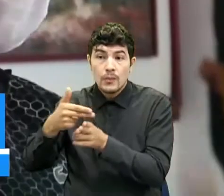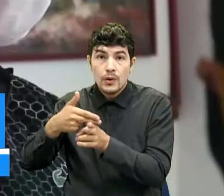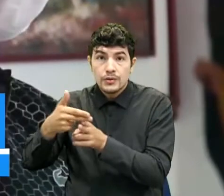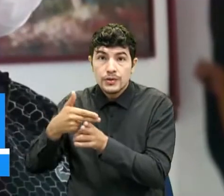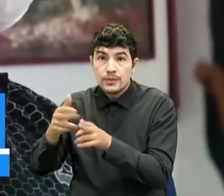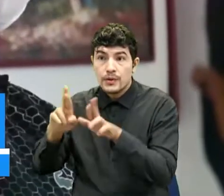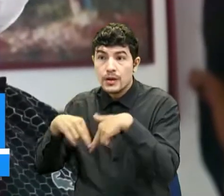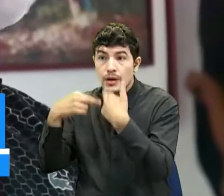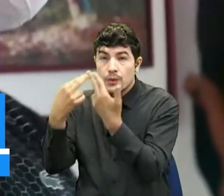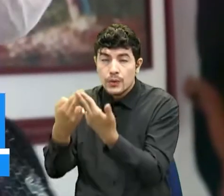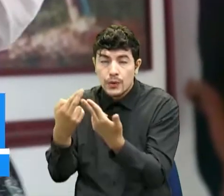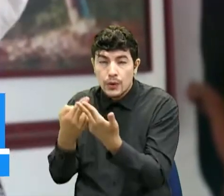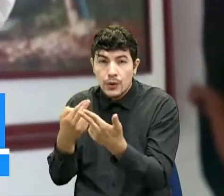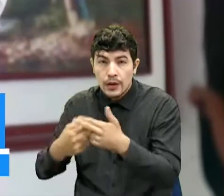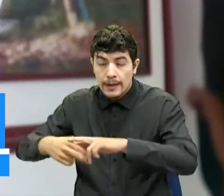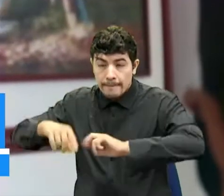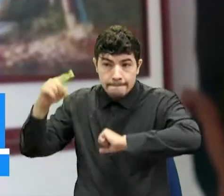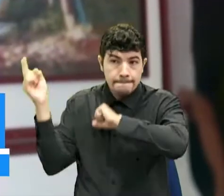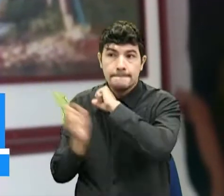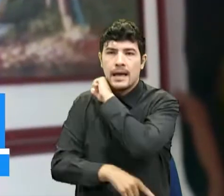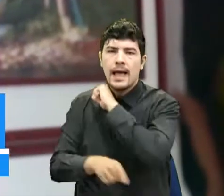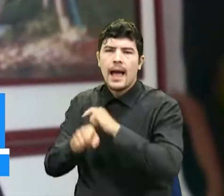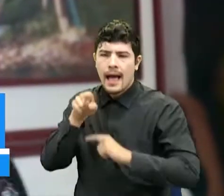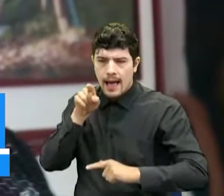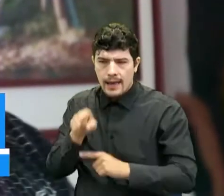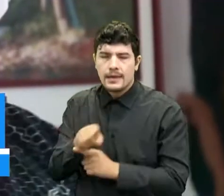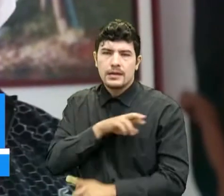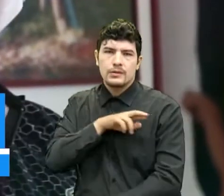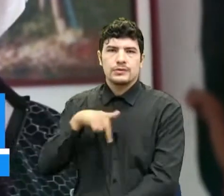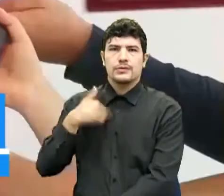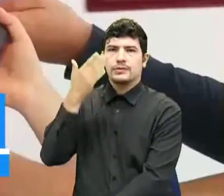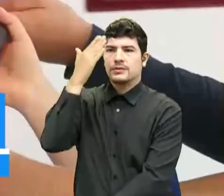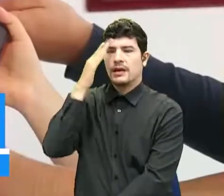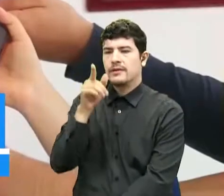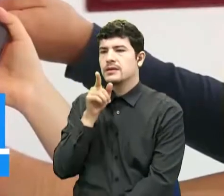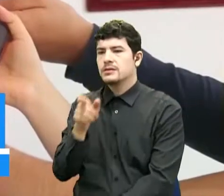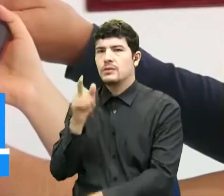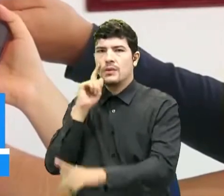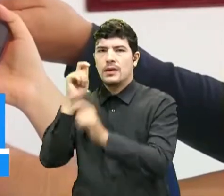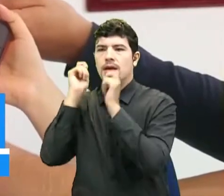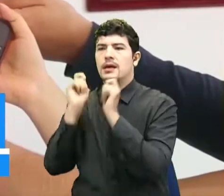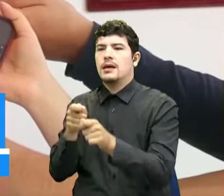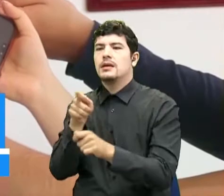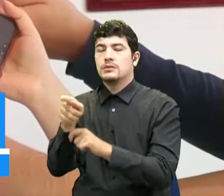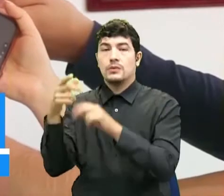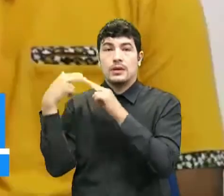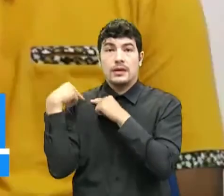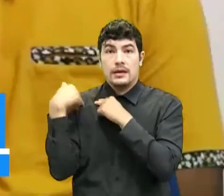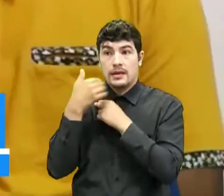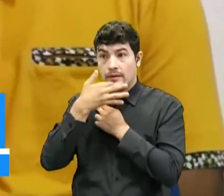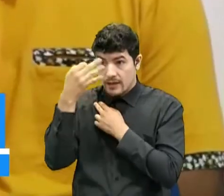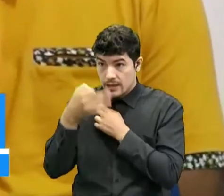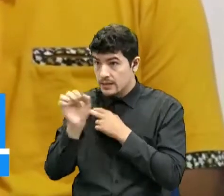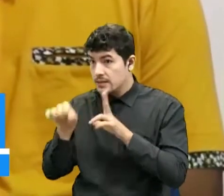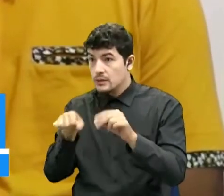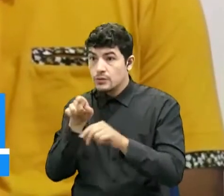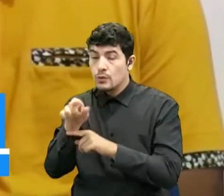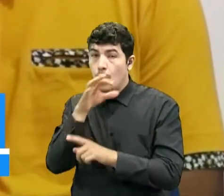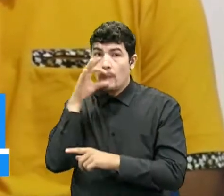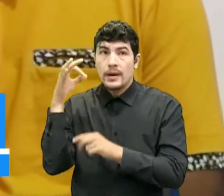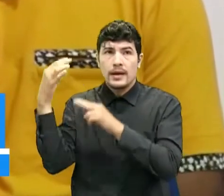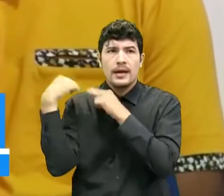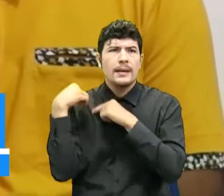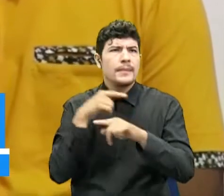audiencias preliminares, en especial la imputación, porque es ahí donde vamos a saber qué tipo de delitos le van a indilgar al señor Arlington si es que es llamado a la justicia? ¿Pero cuándo